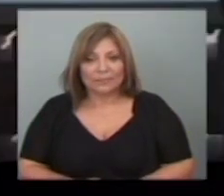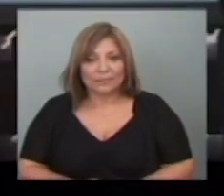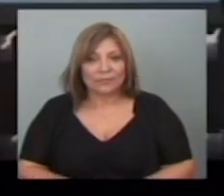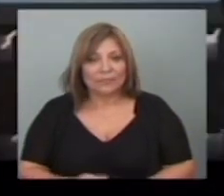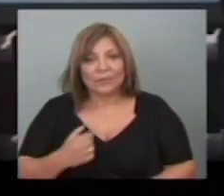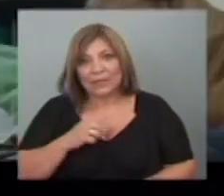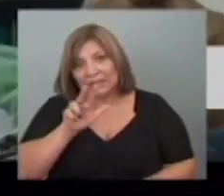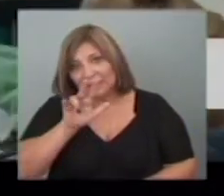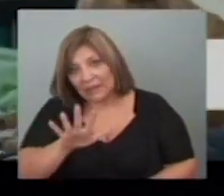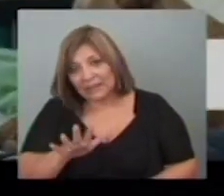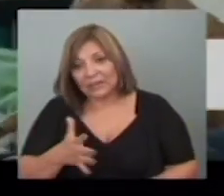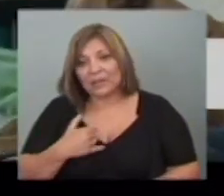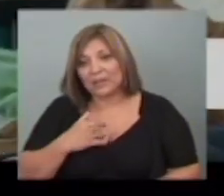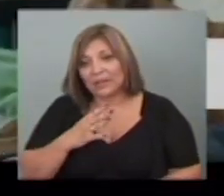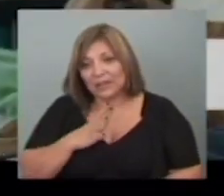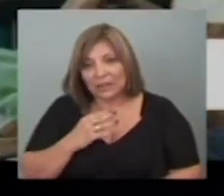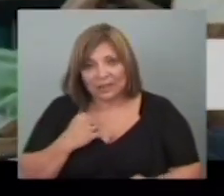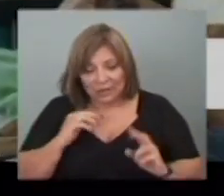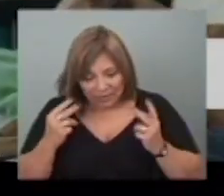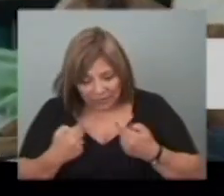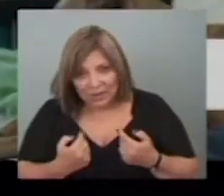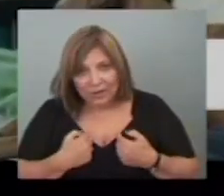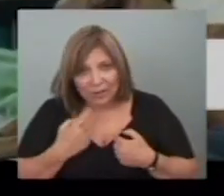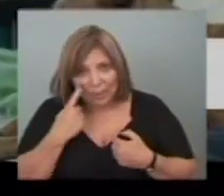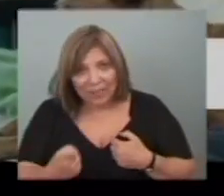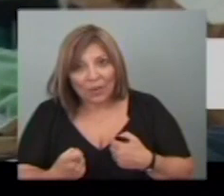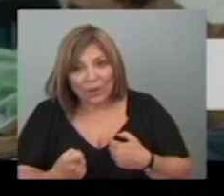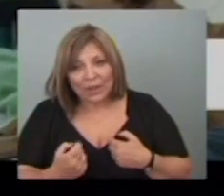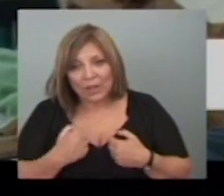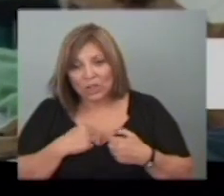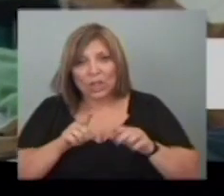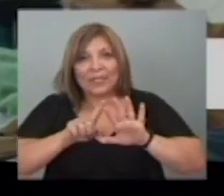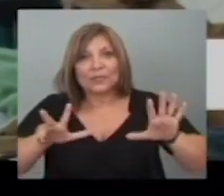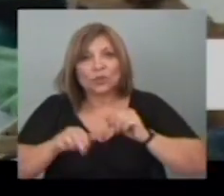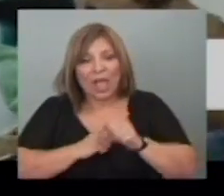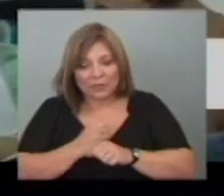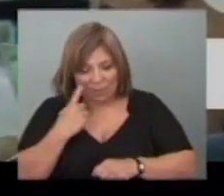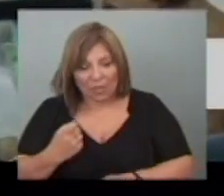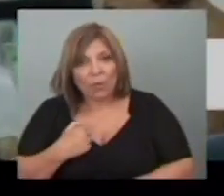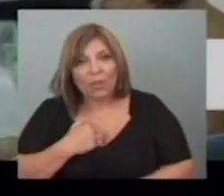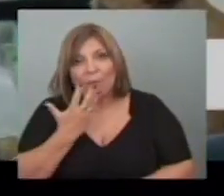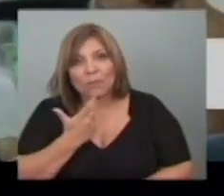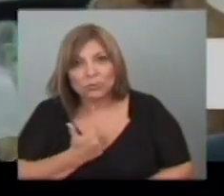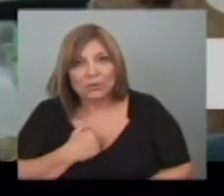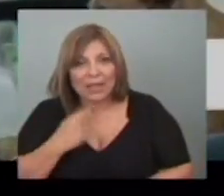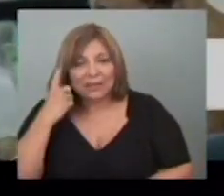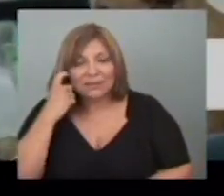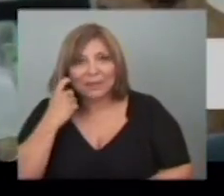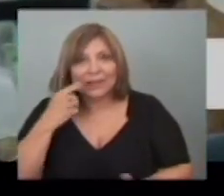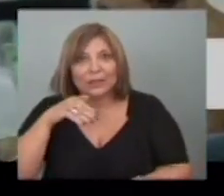Tengo 35 y me reconocí yo que me di cuenta a los 18, después de mi primera